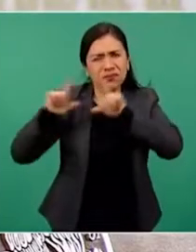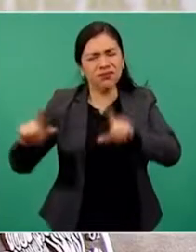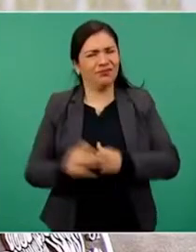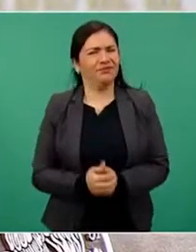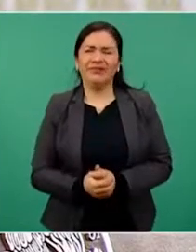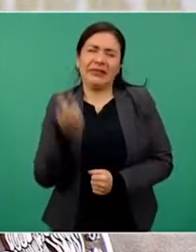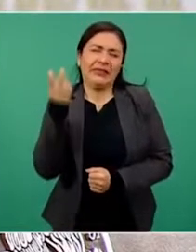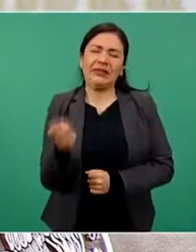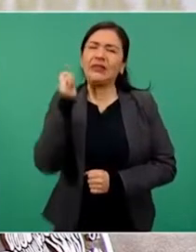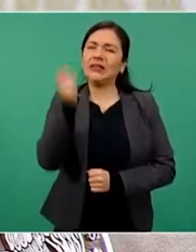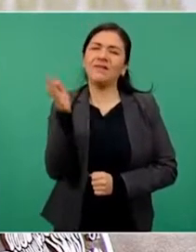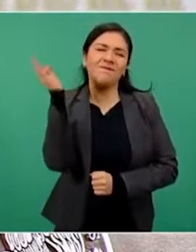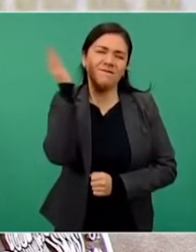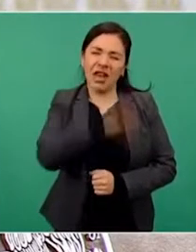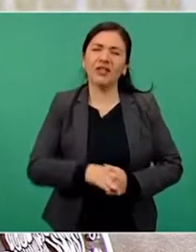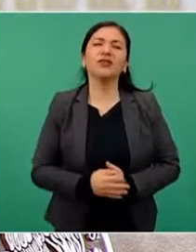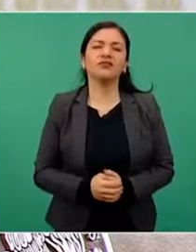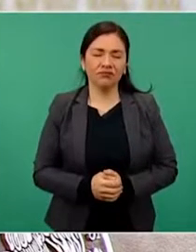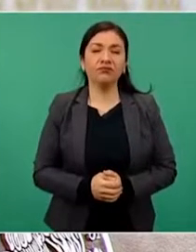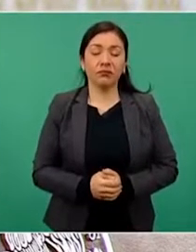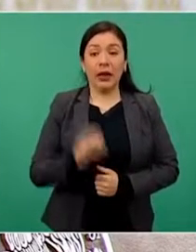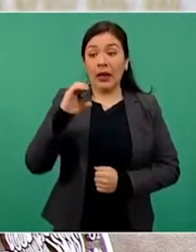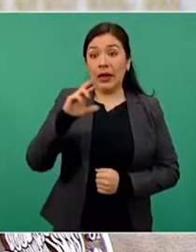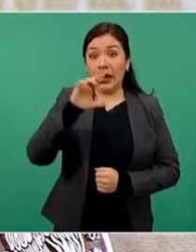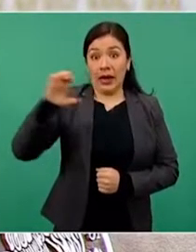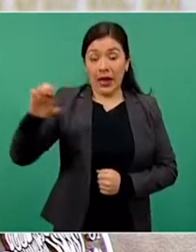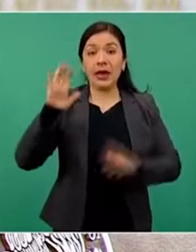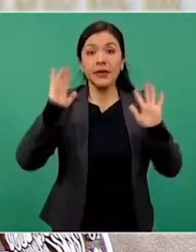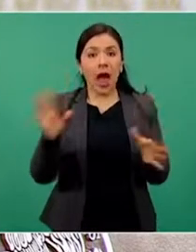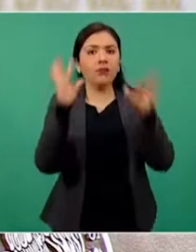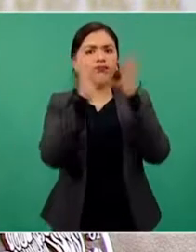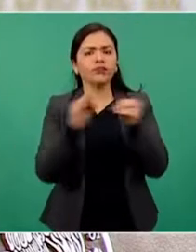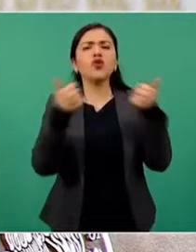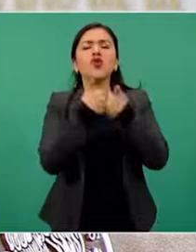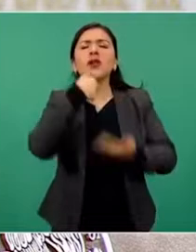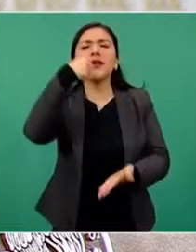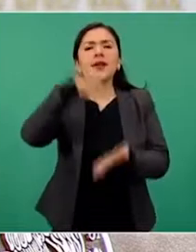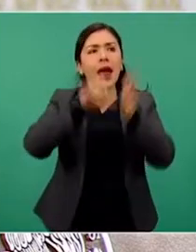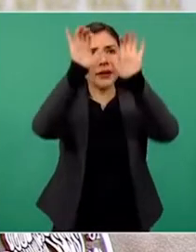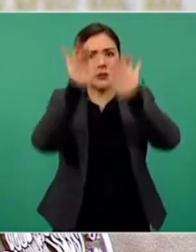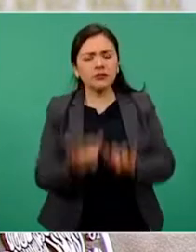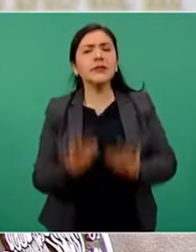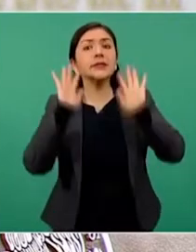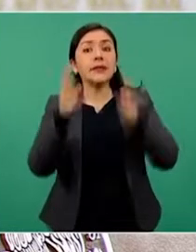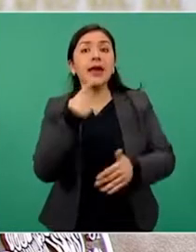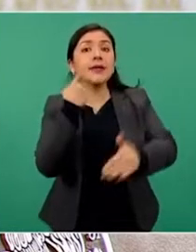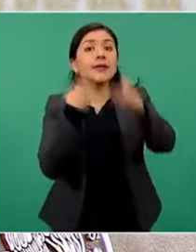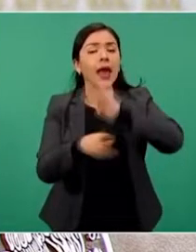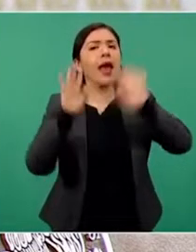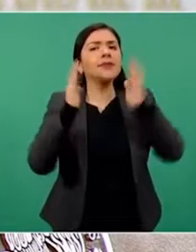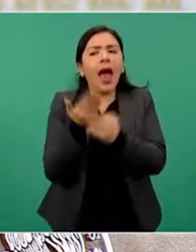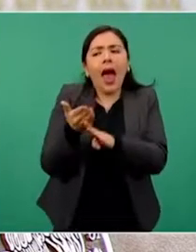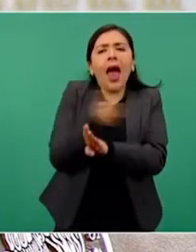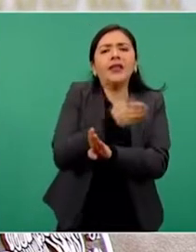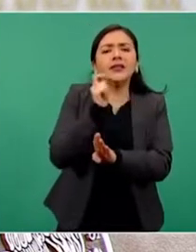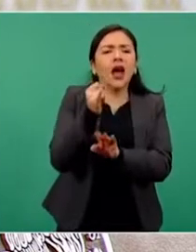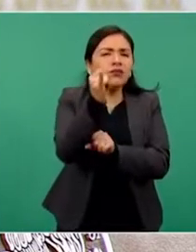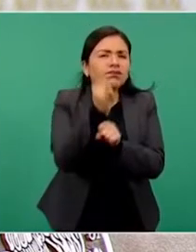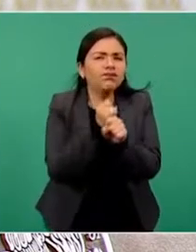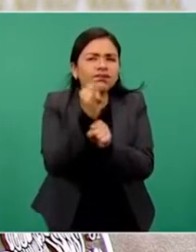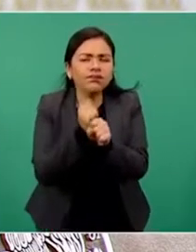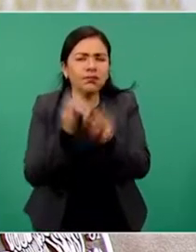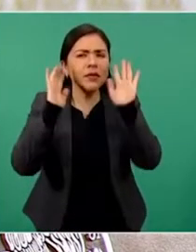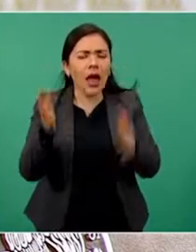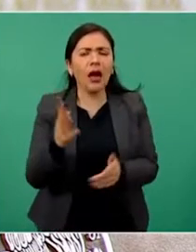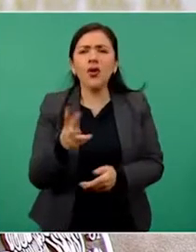Comisión Reguladora de Energía informó a través de una carta aclaratoria que la queja fue atendida e investigada y que por